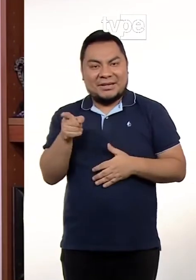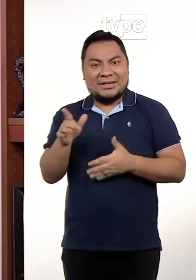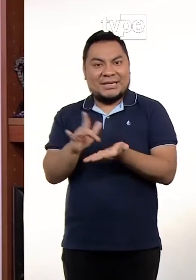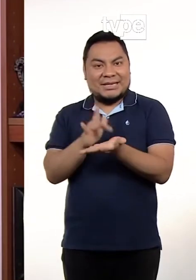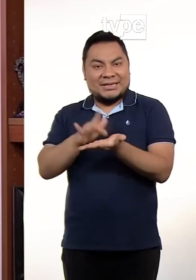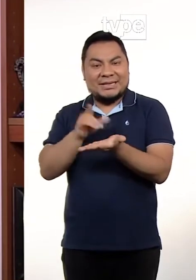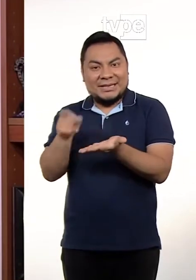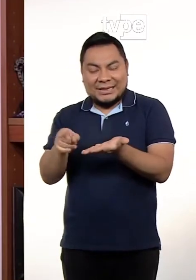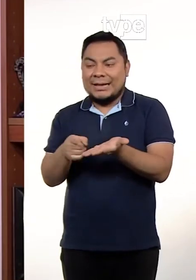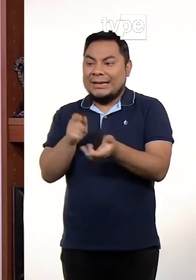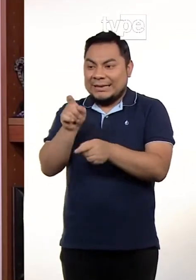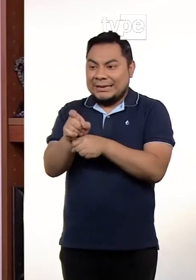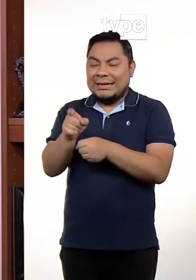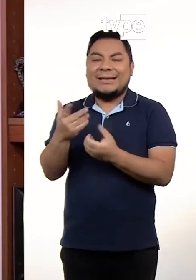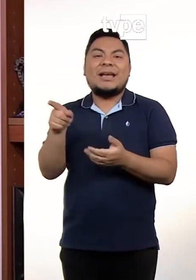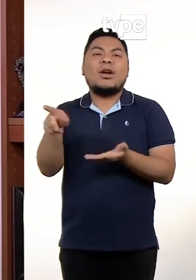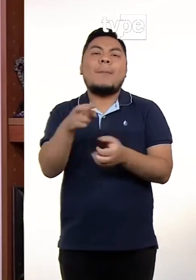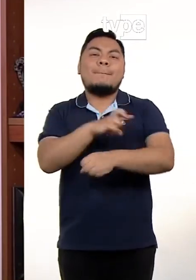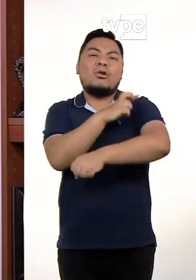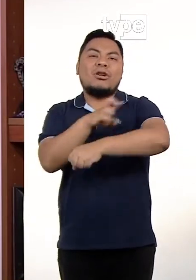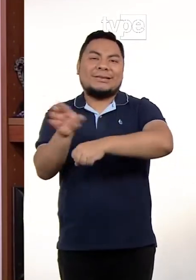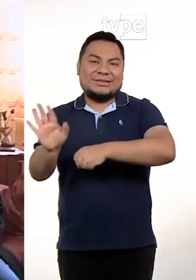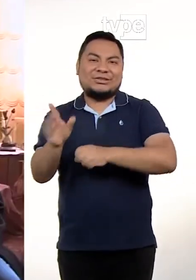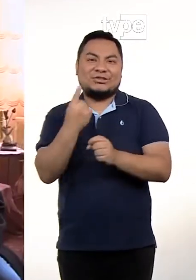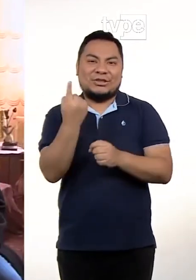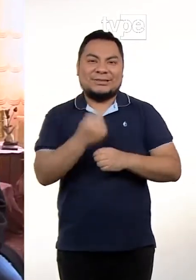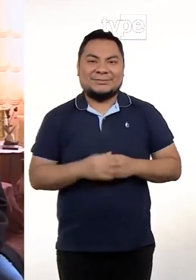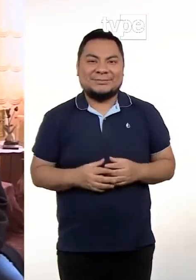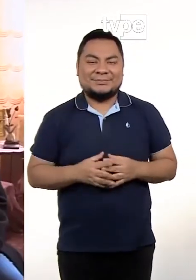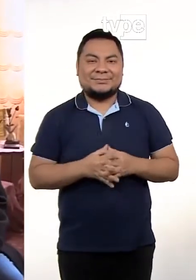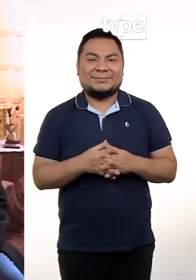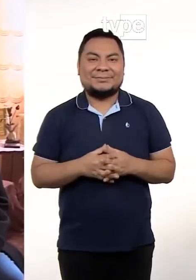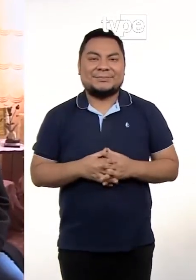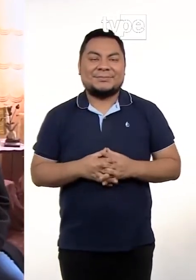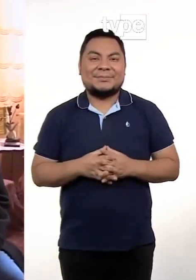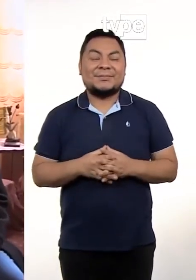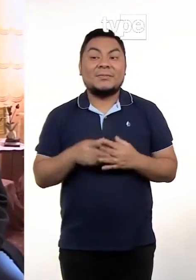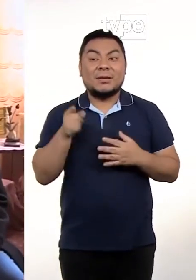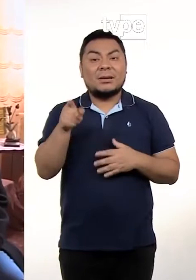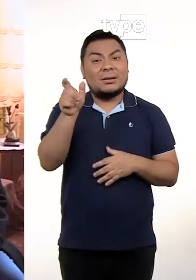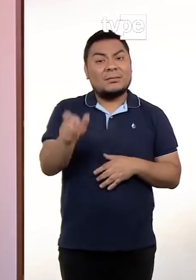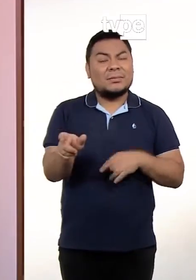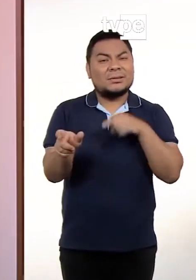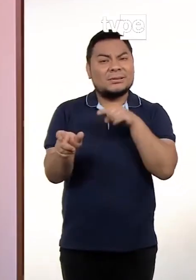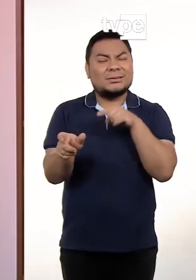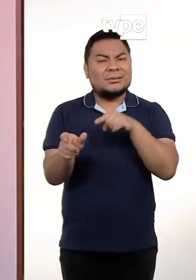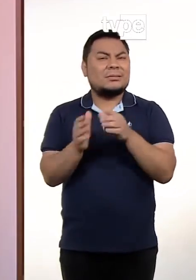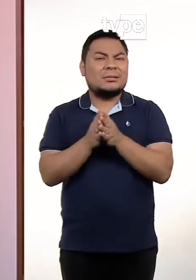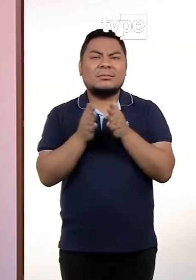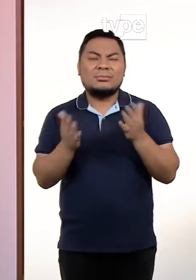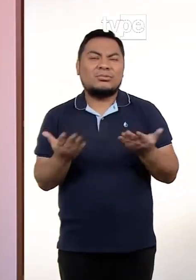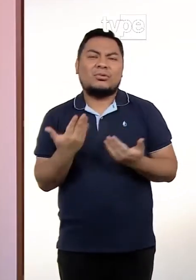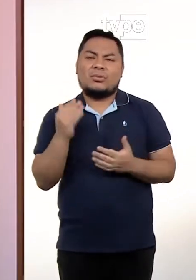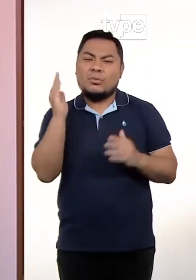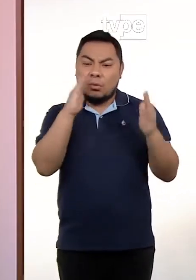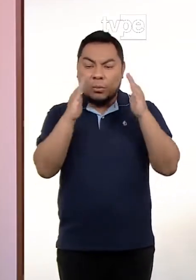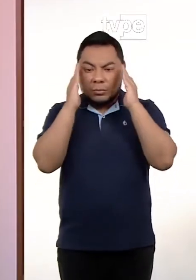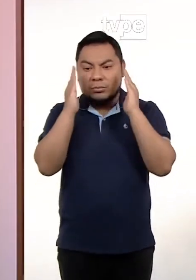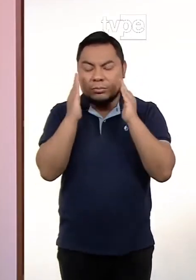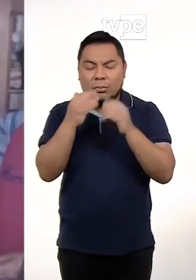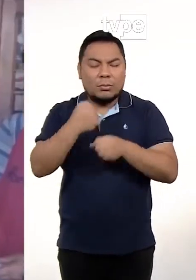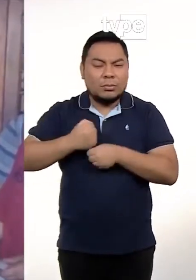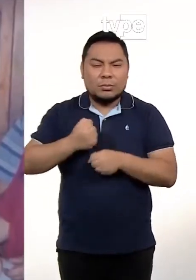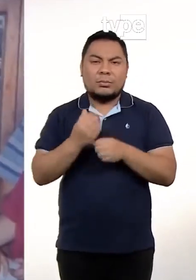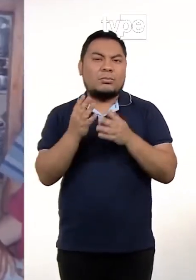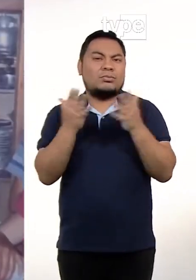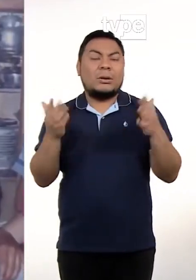es que ella empezó a escribir sus poesías. Es una persona muy preocupada por su